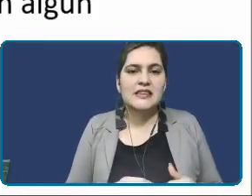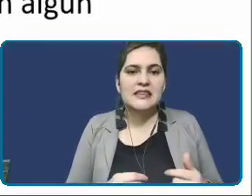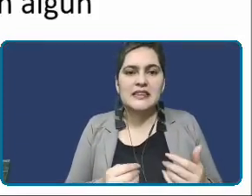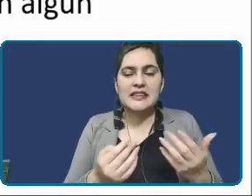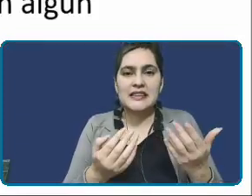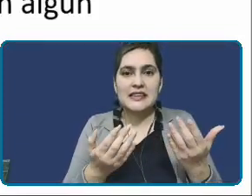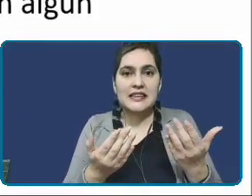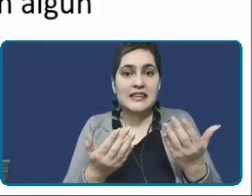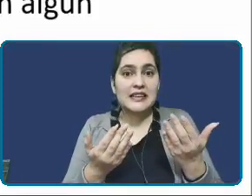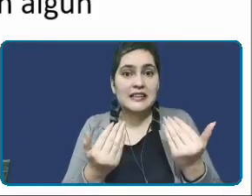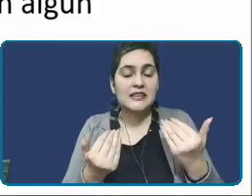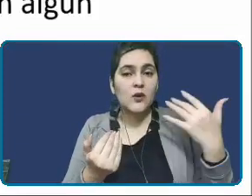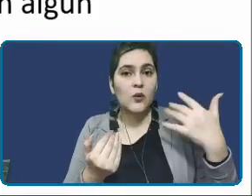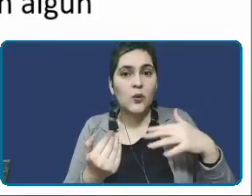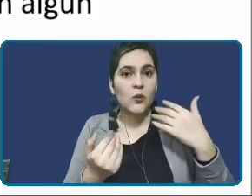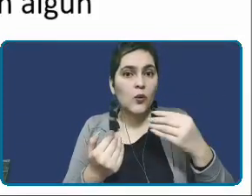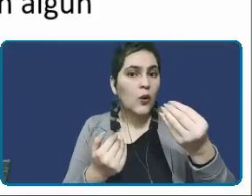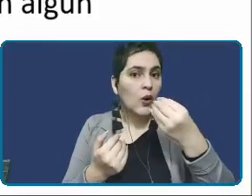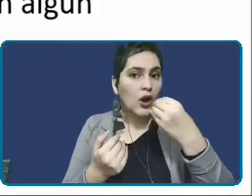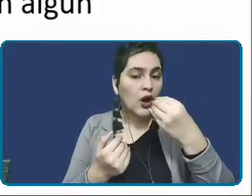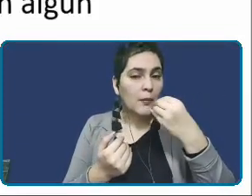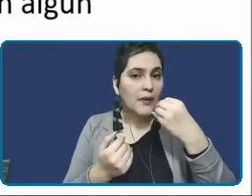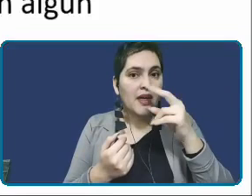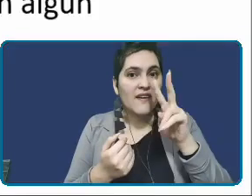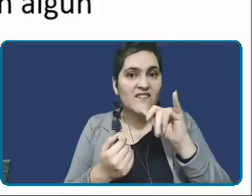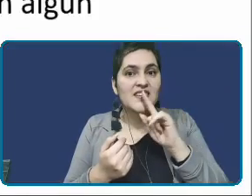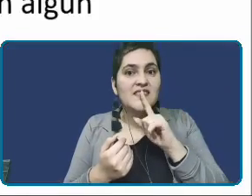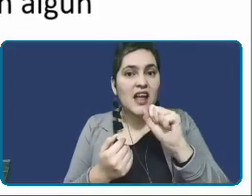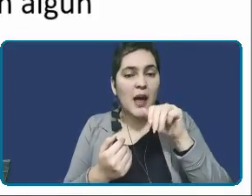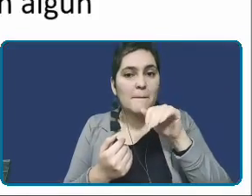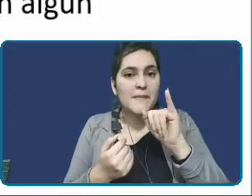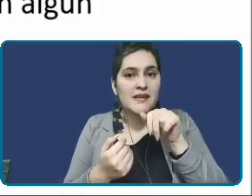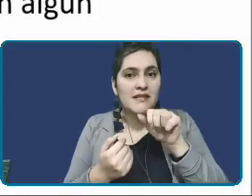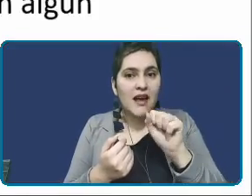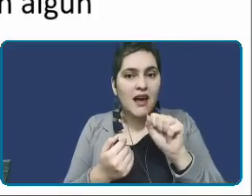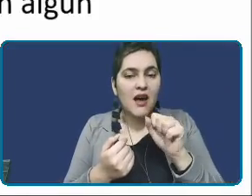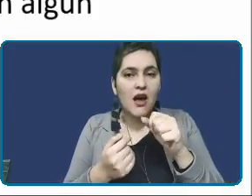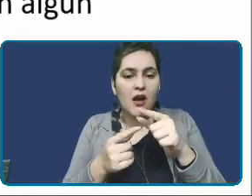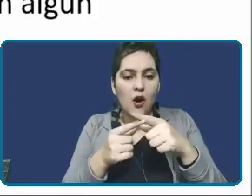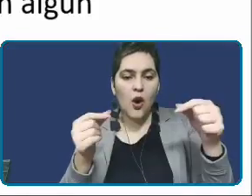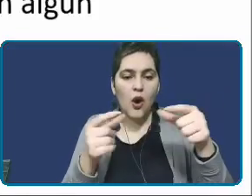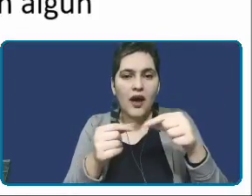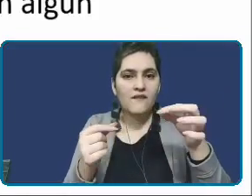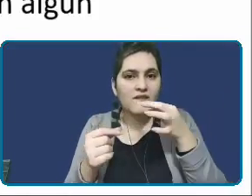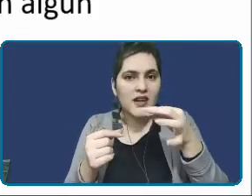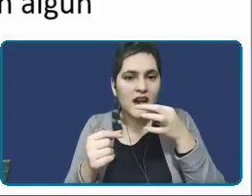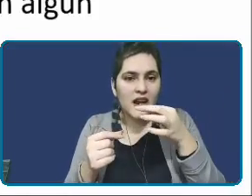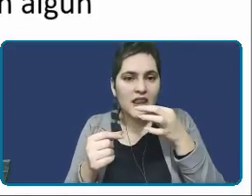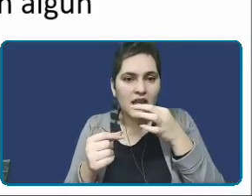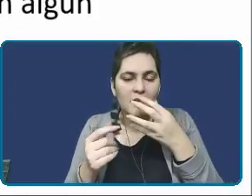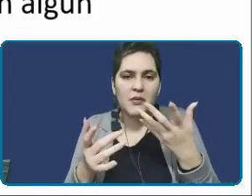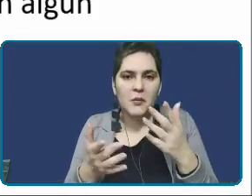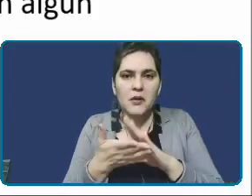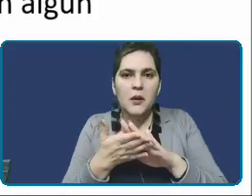que coma ciertas vitaminas que están en las verduras de hojas verdes y necesito que se las coma, pero si voy a poner un puré de espinaca,